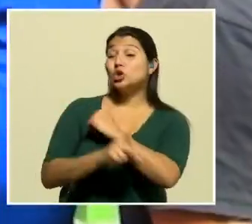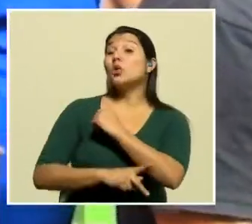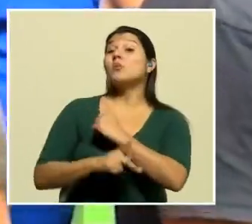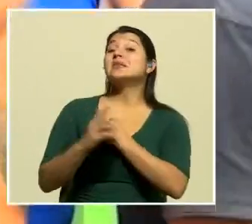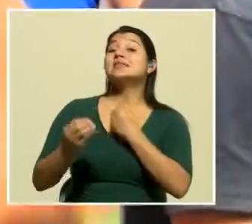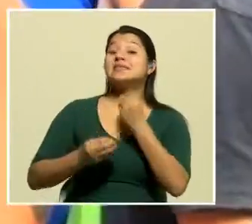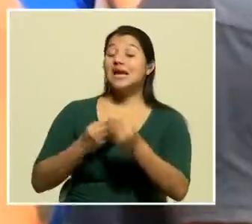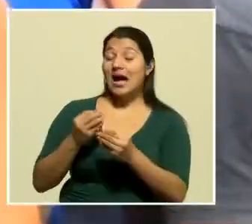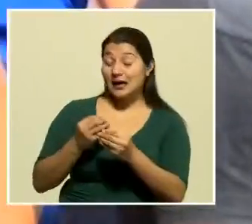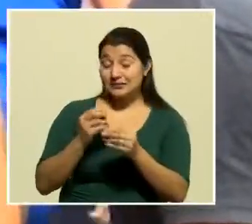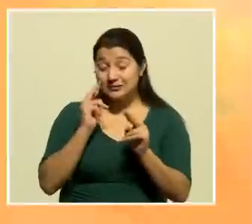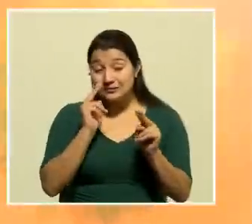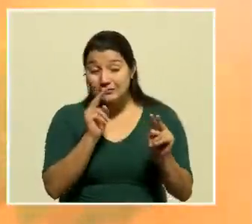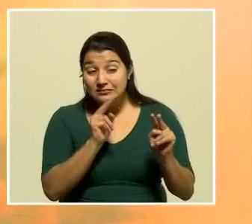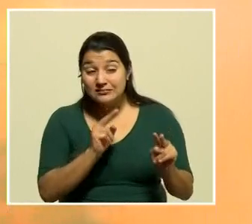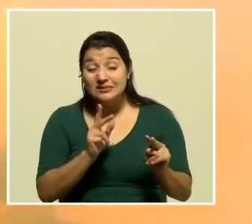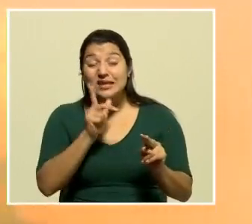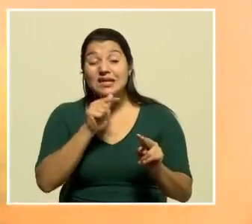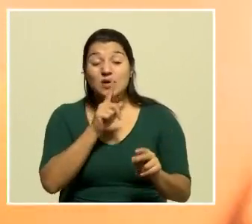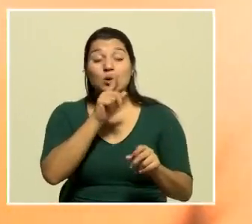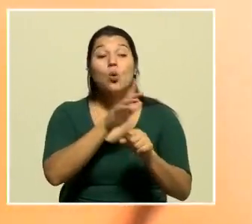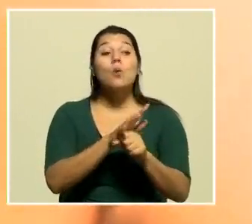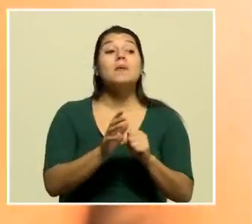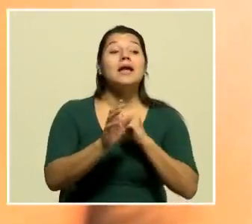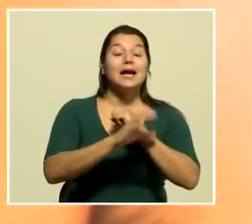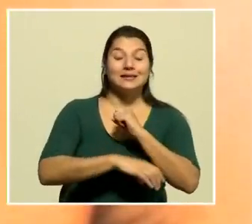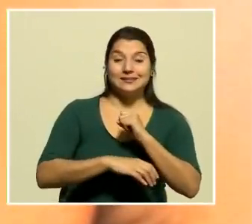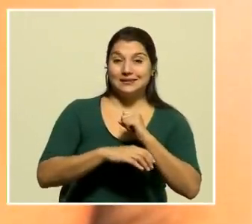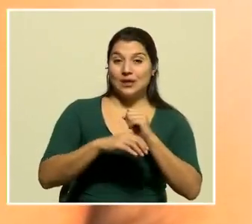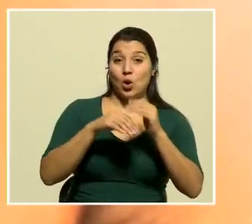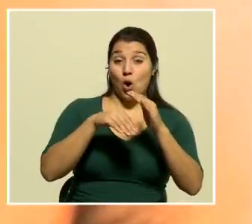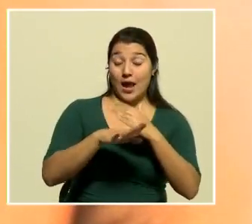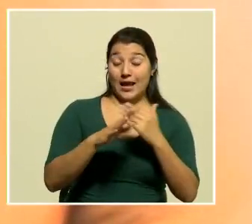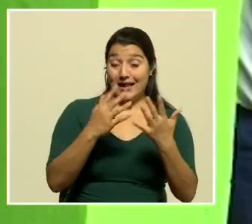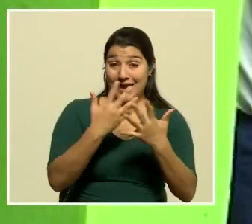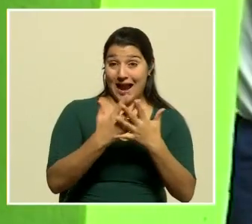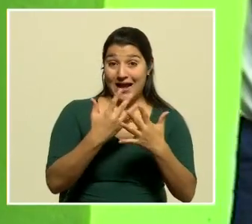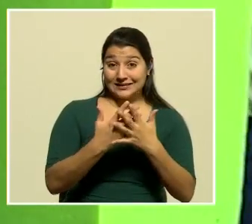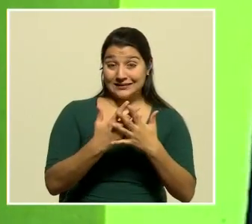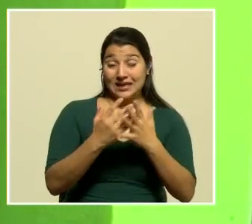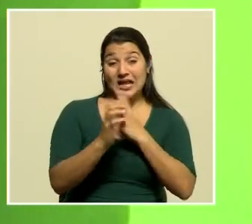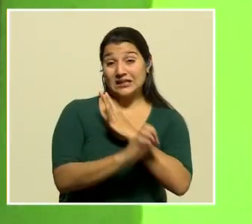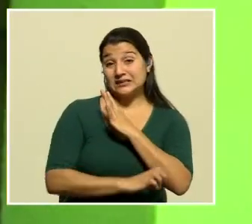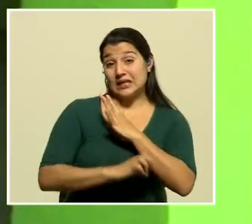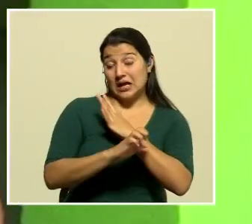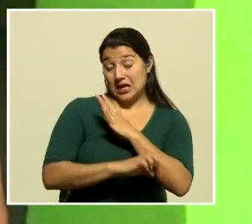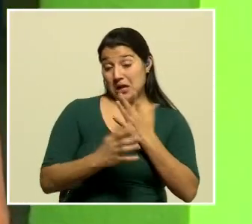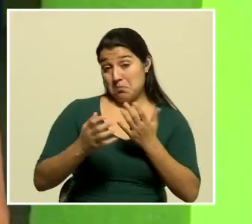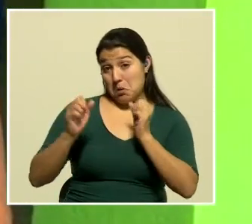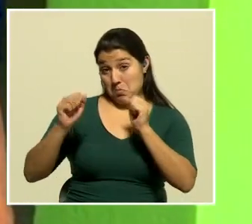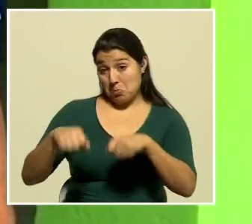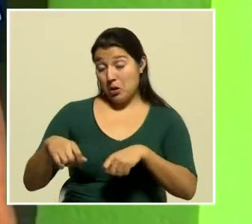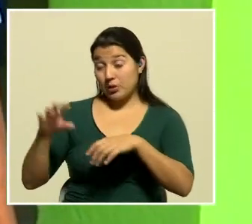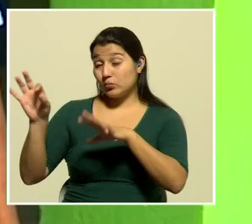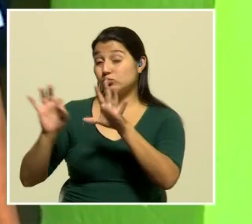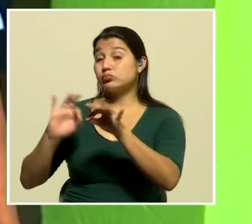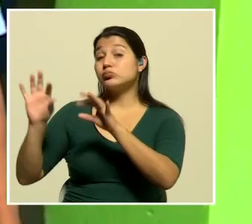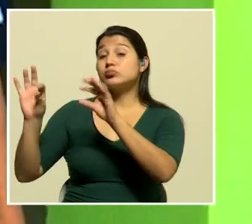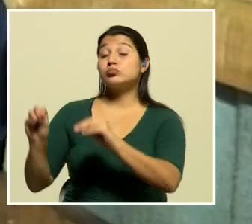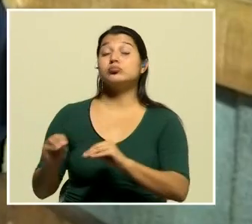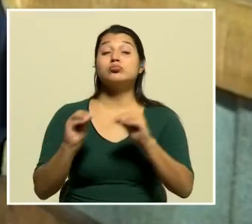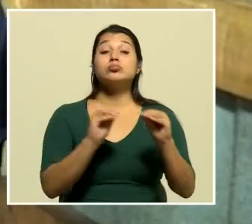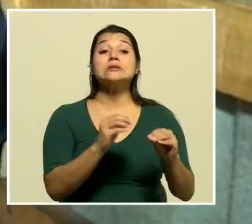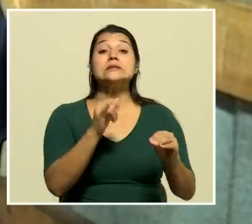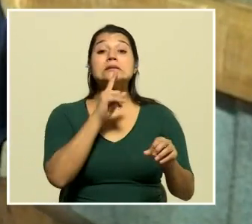de verificar quiénes cumplen condenas en prisiones extranjeras y que podrían ser enviados al país si cumplen